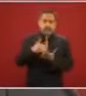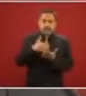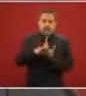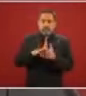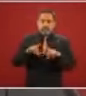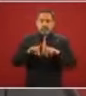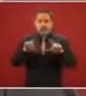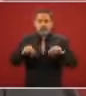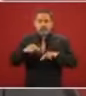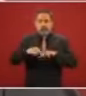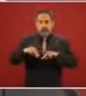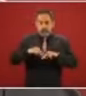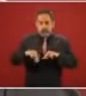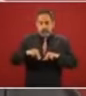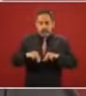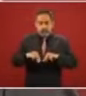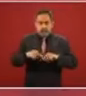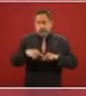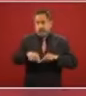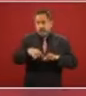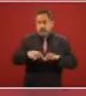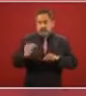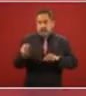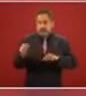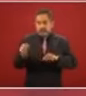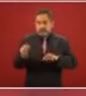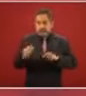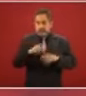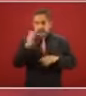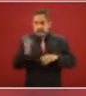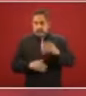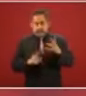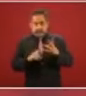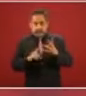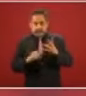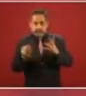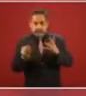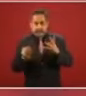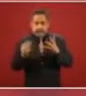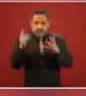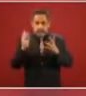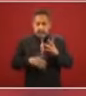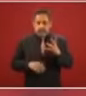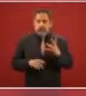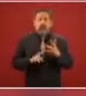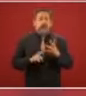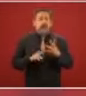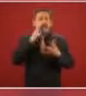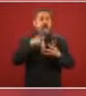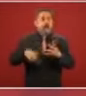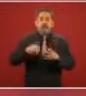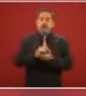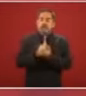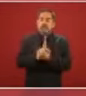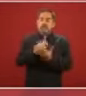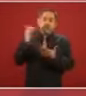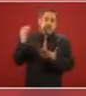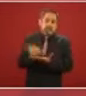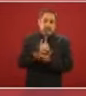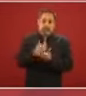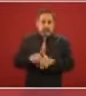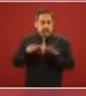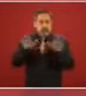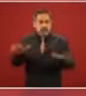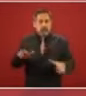ya a fin de mes, están ya los boletos para la rifa del avión.